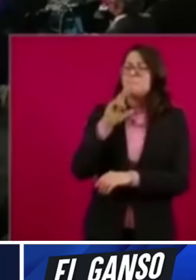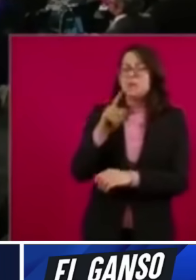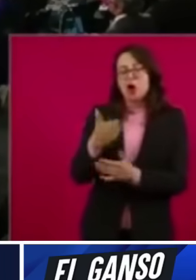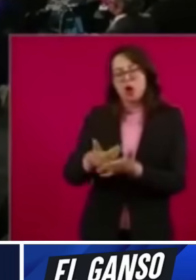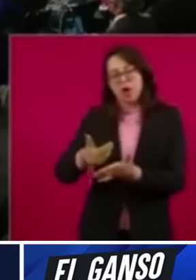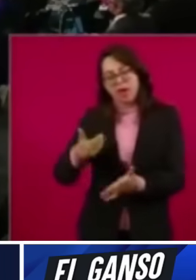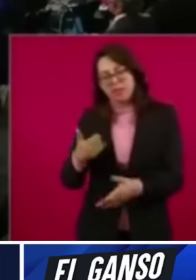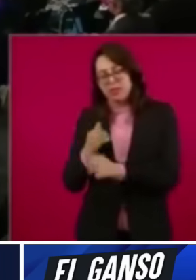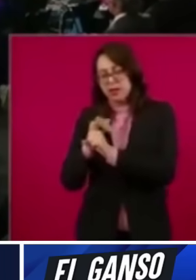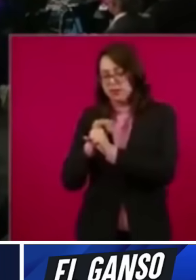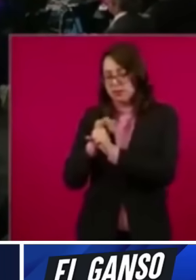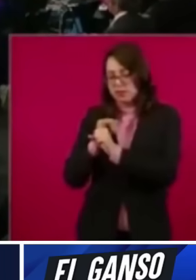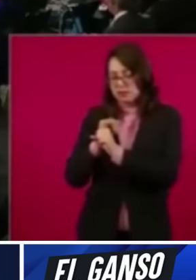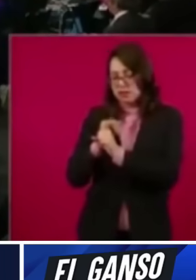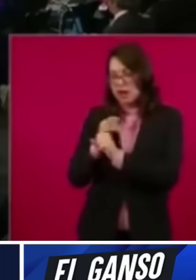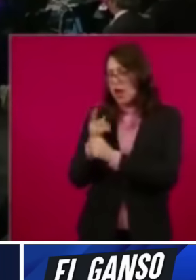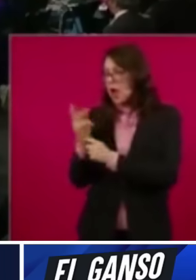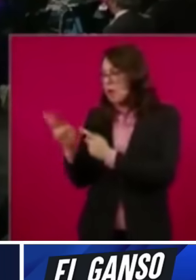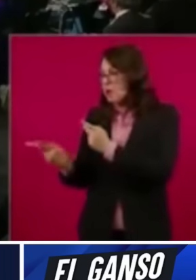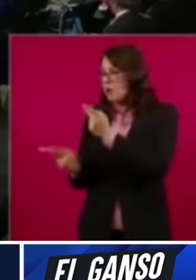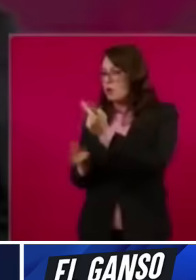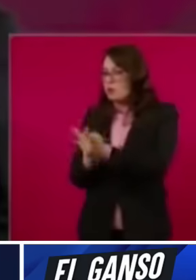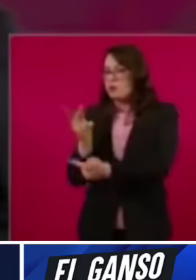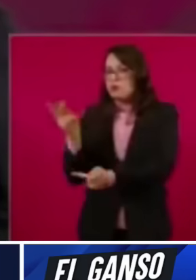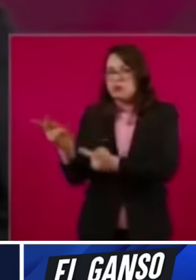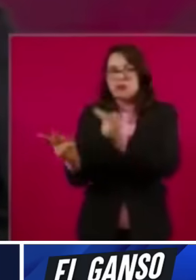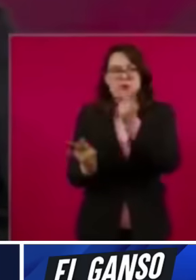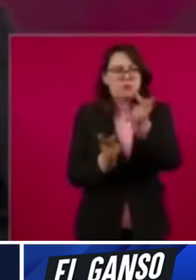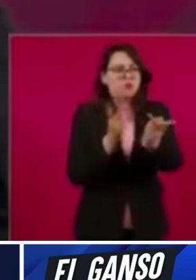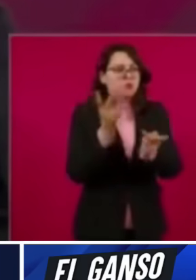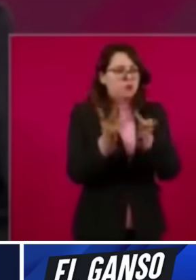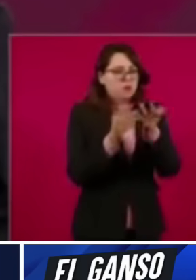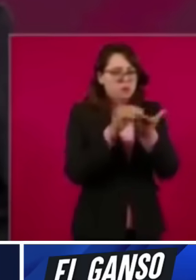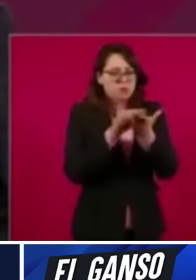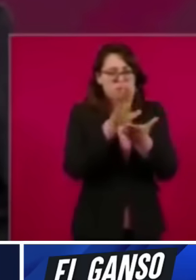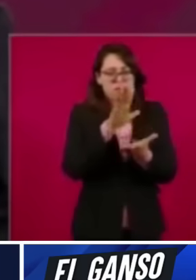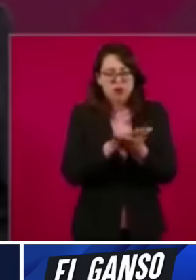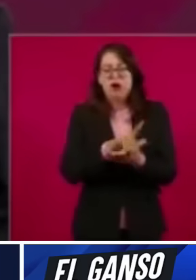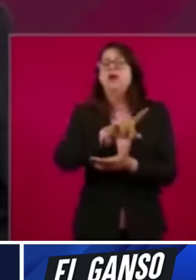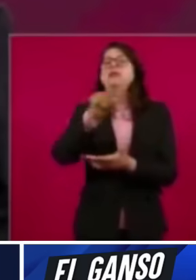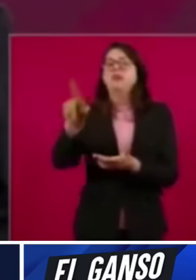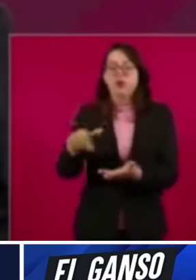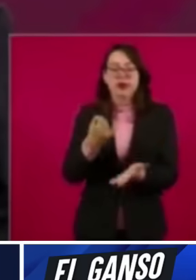consultar y escuchar a todos?